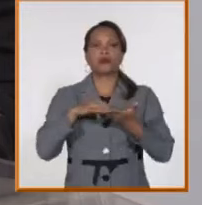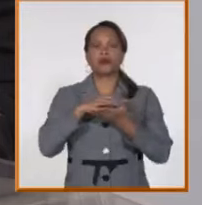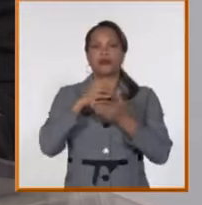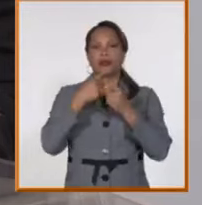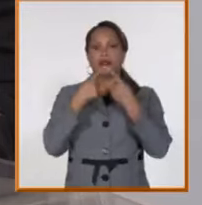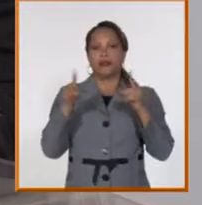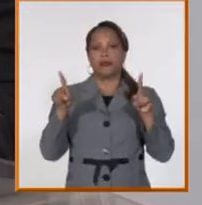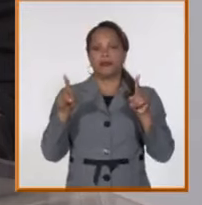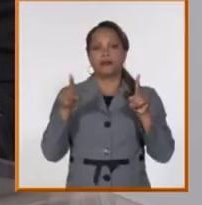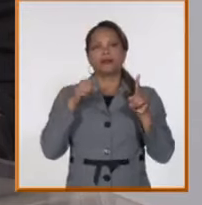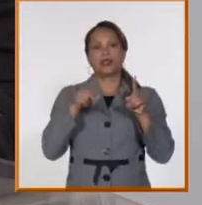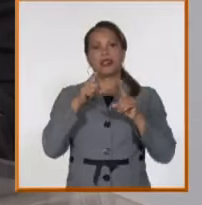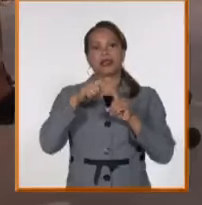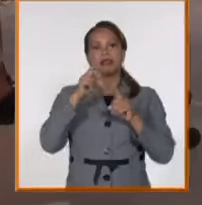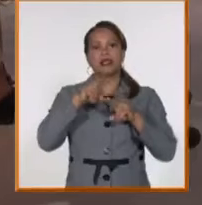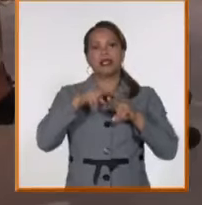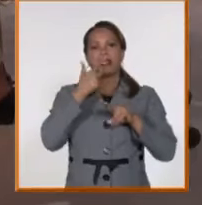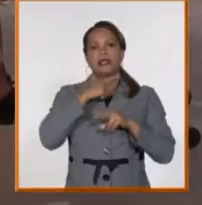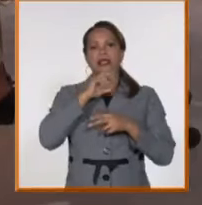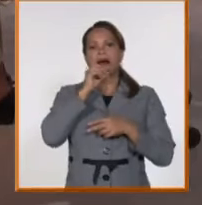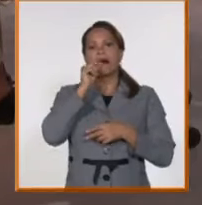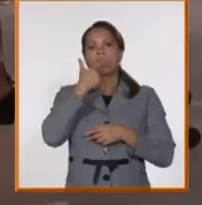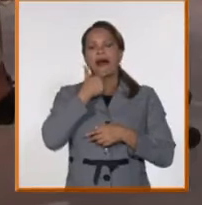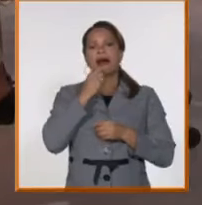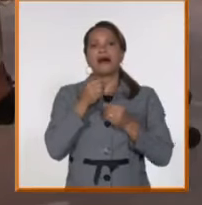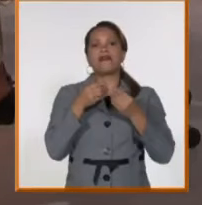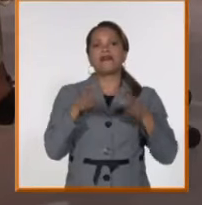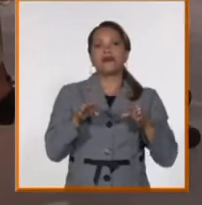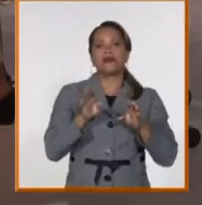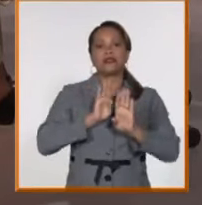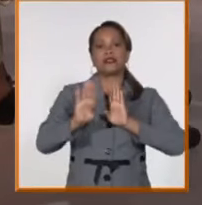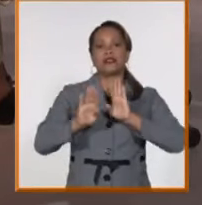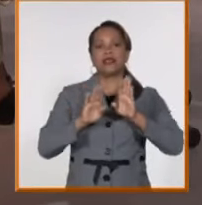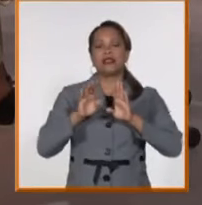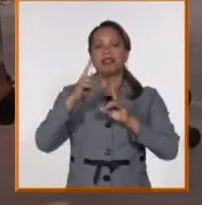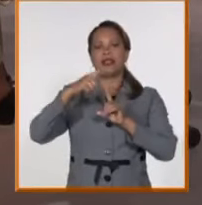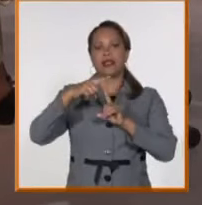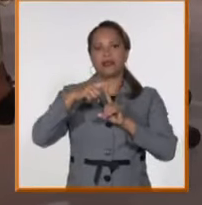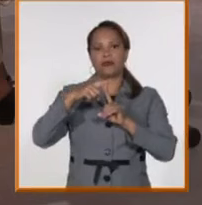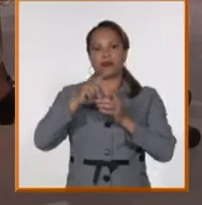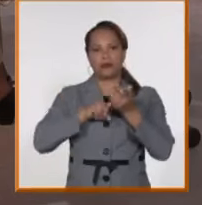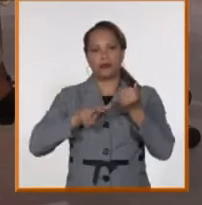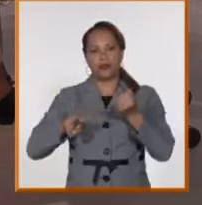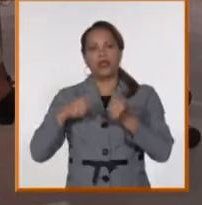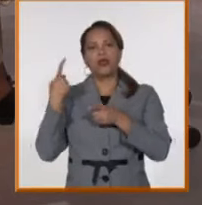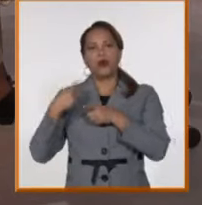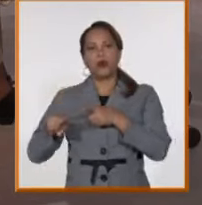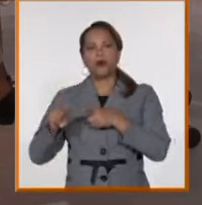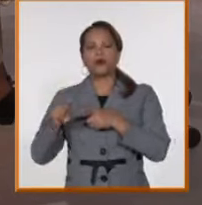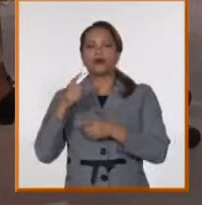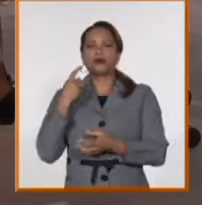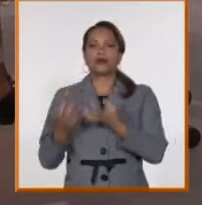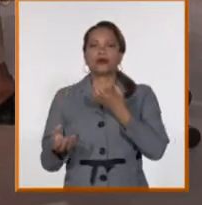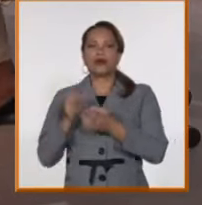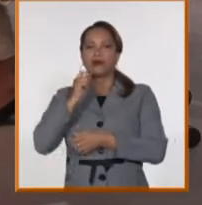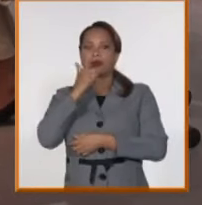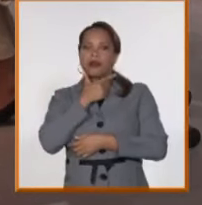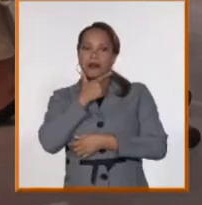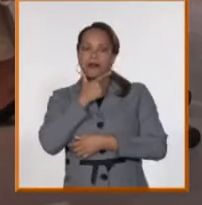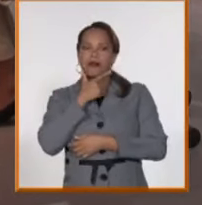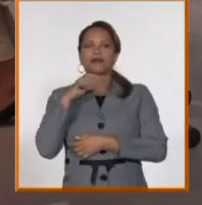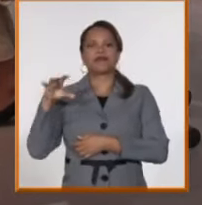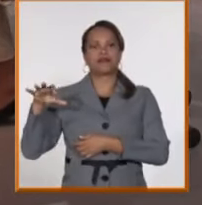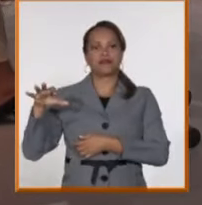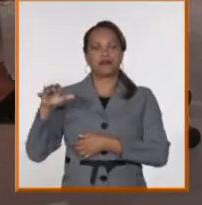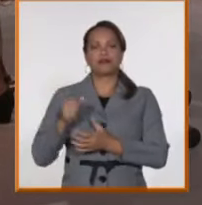de taba ya pudo abrir una una tienda en las tunas y tiene puntos de venda en Ciego de Ávila y en Pinal de Río en el caso de